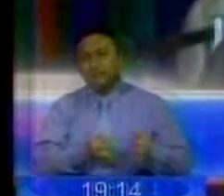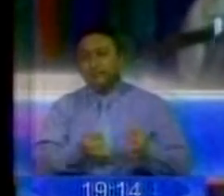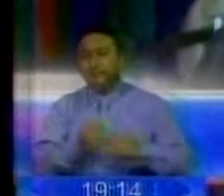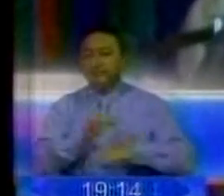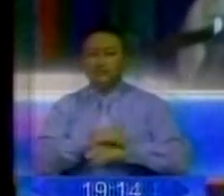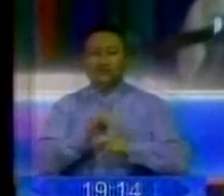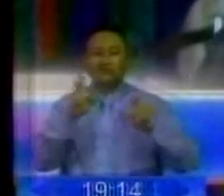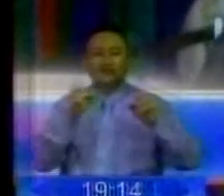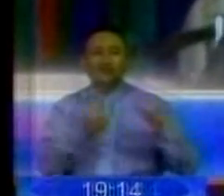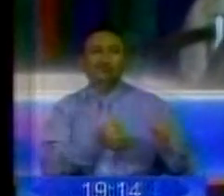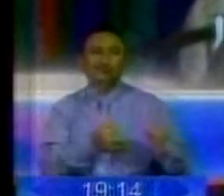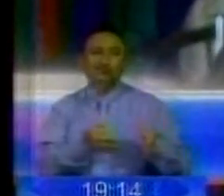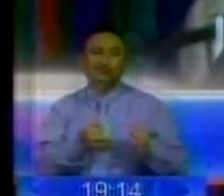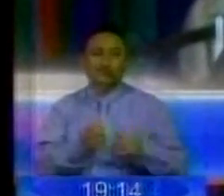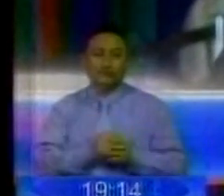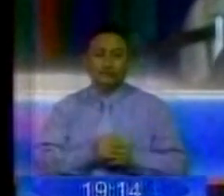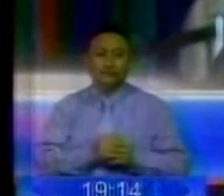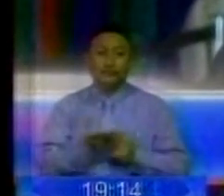temas,